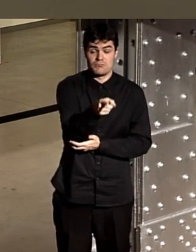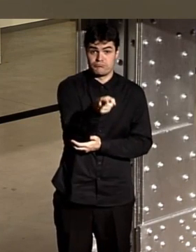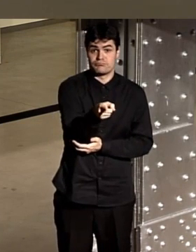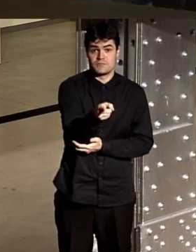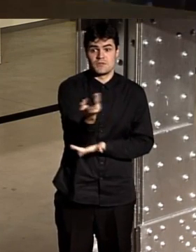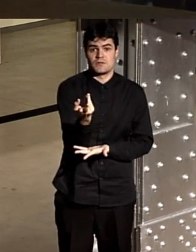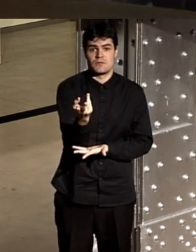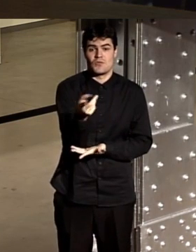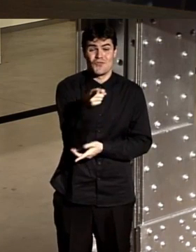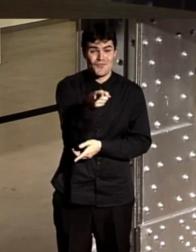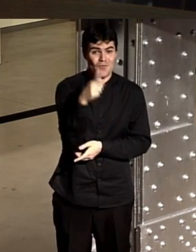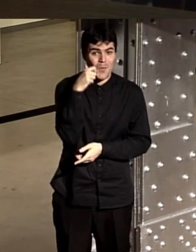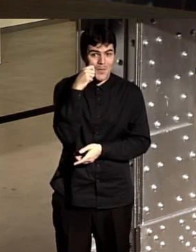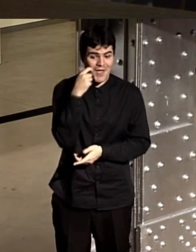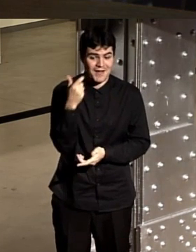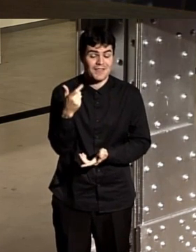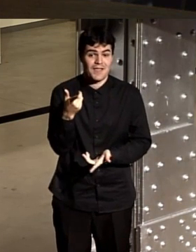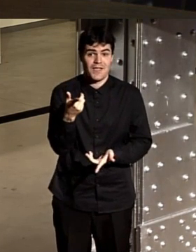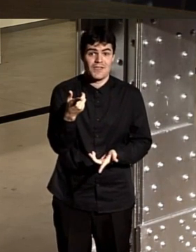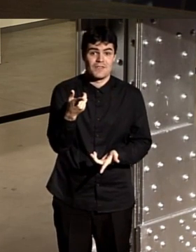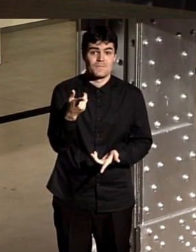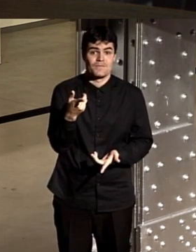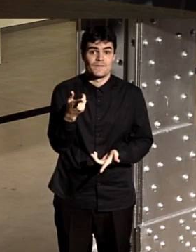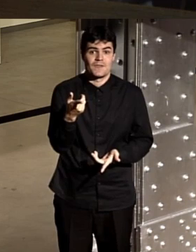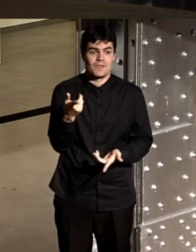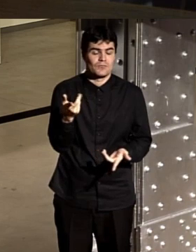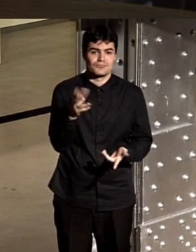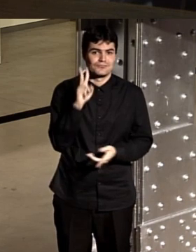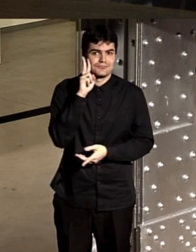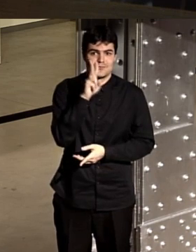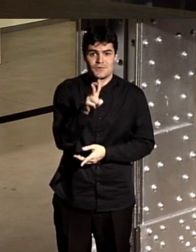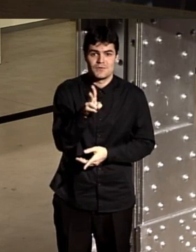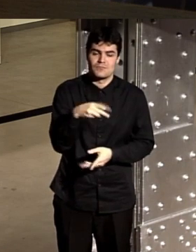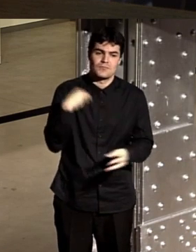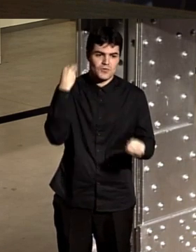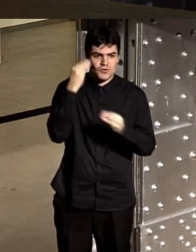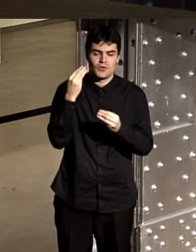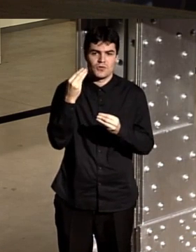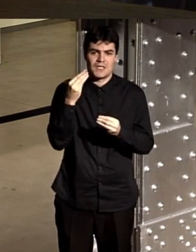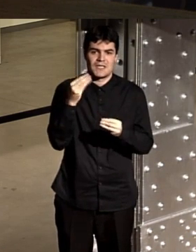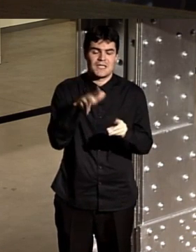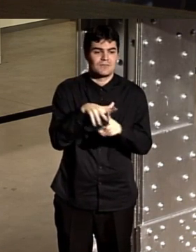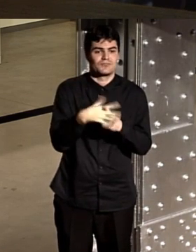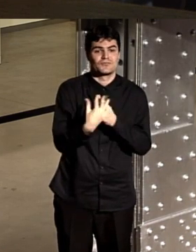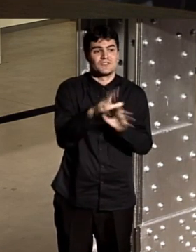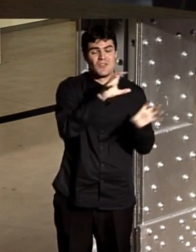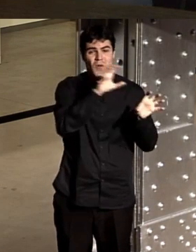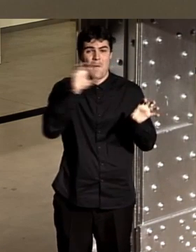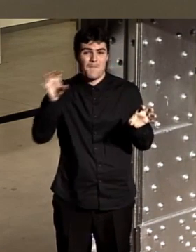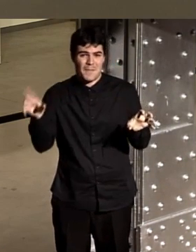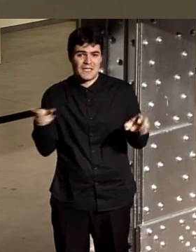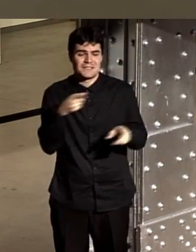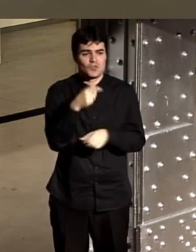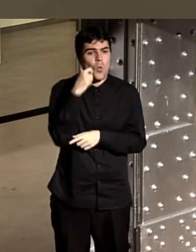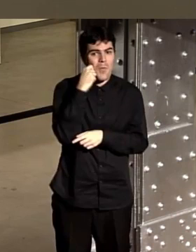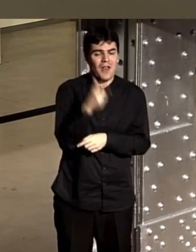en tu humanidad estoy viendo toda esa humanidad de ahí, y creo que es lo que nos hace falta ver de todos estos países que son humanos,